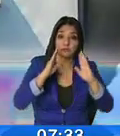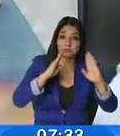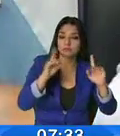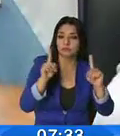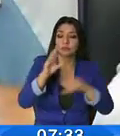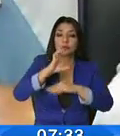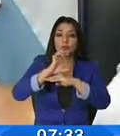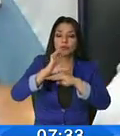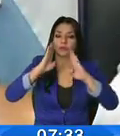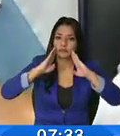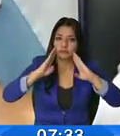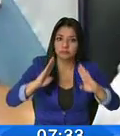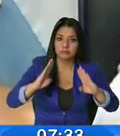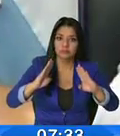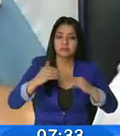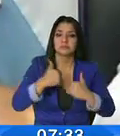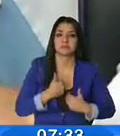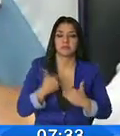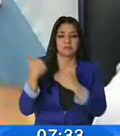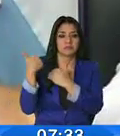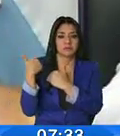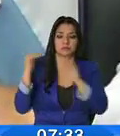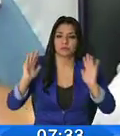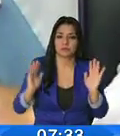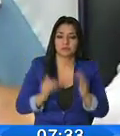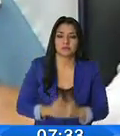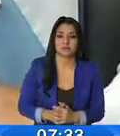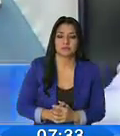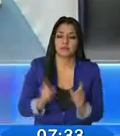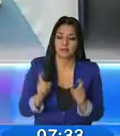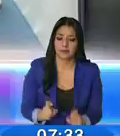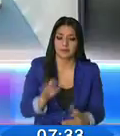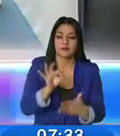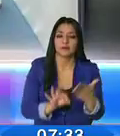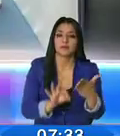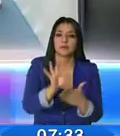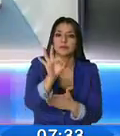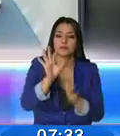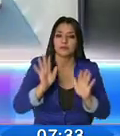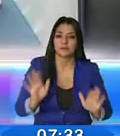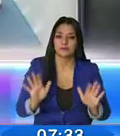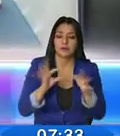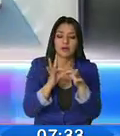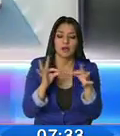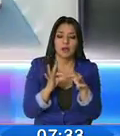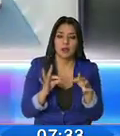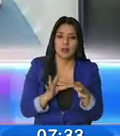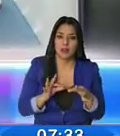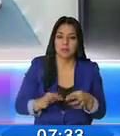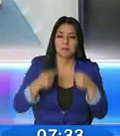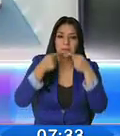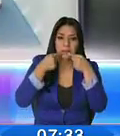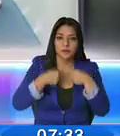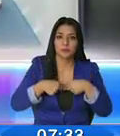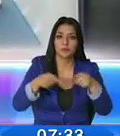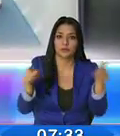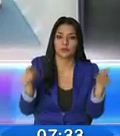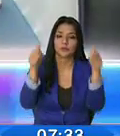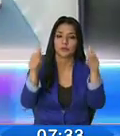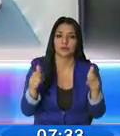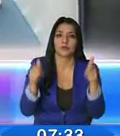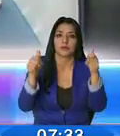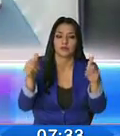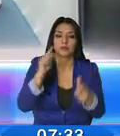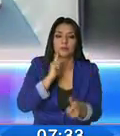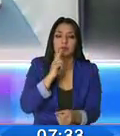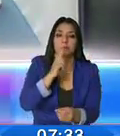patria. Es mi deber aprobar precisamente la convocatoria en